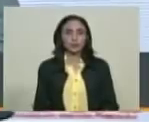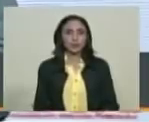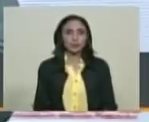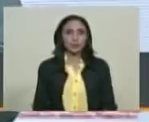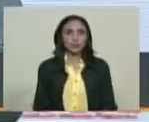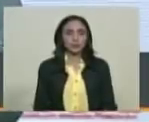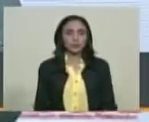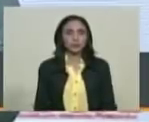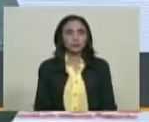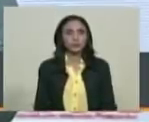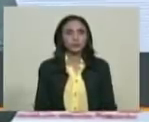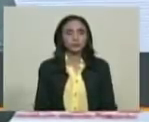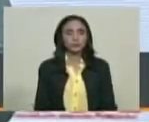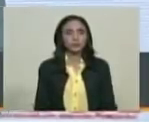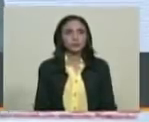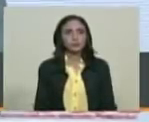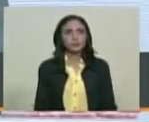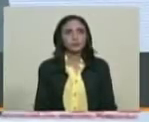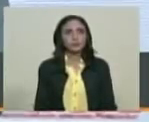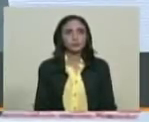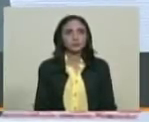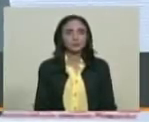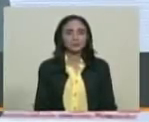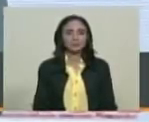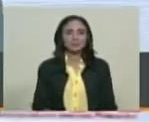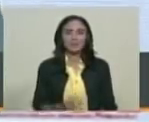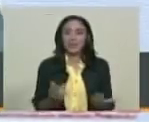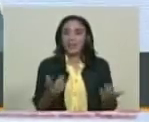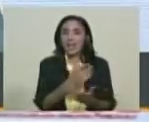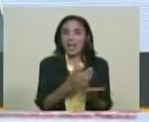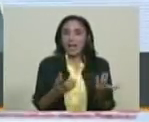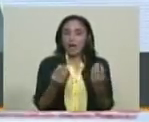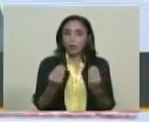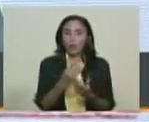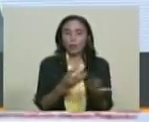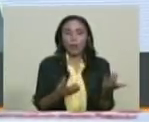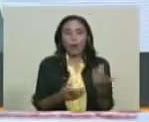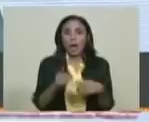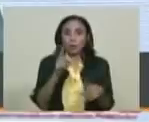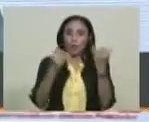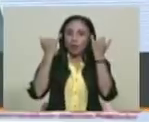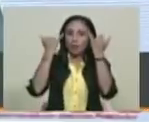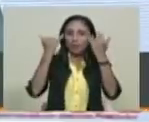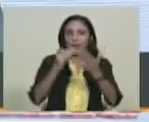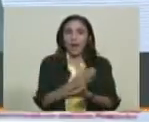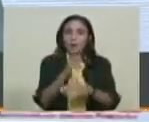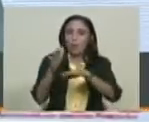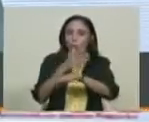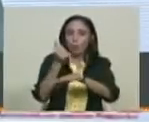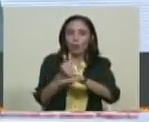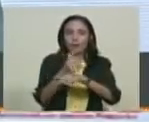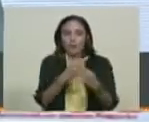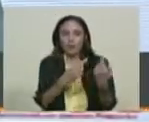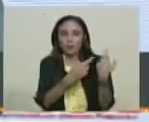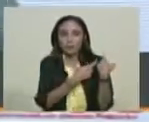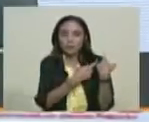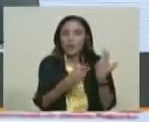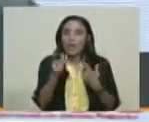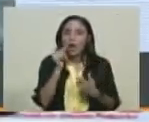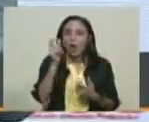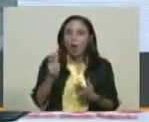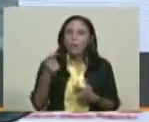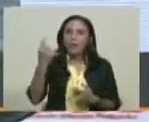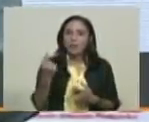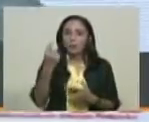Y luego, con la identificación de algunos autores intelectuales, el exdiputado Juan Requesén,